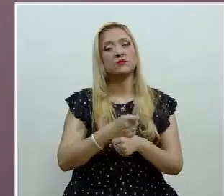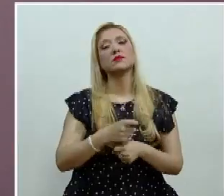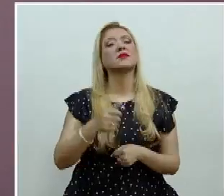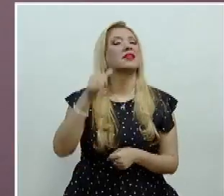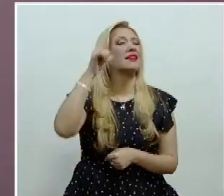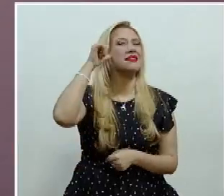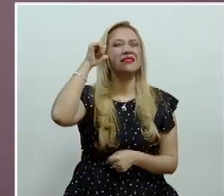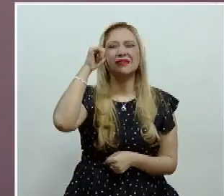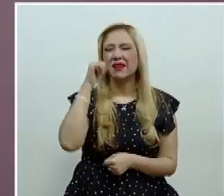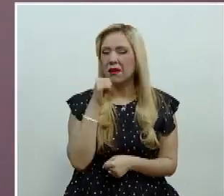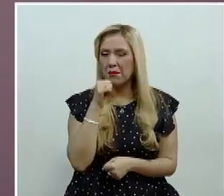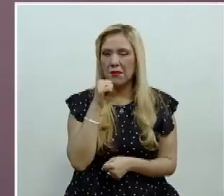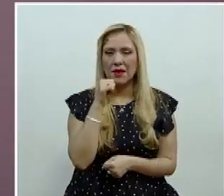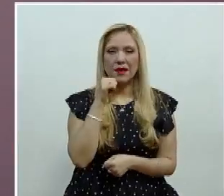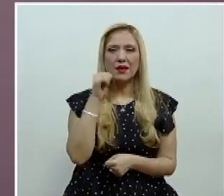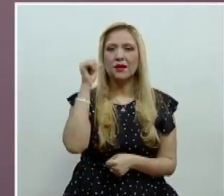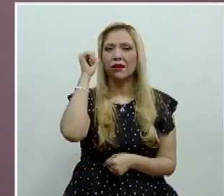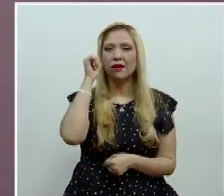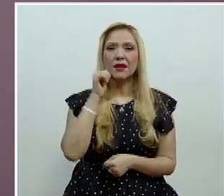siempre